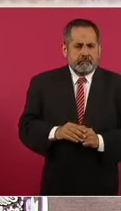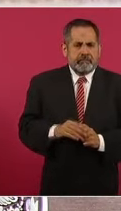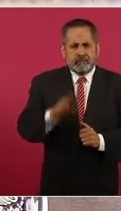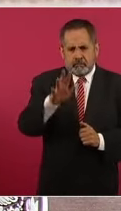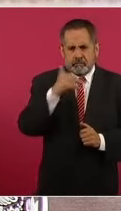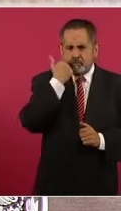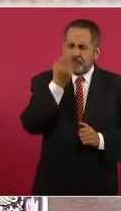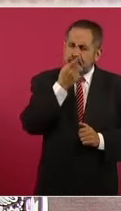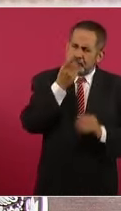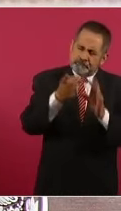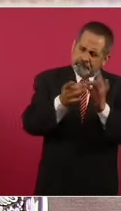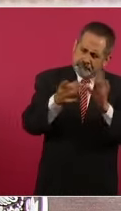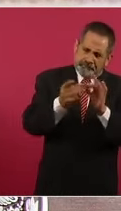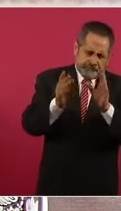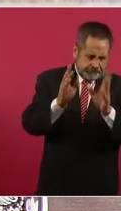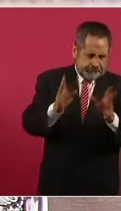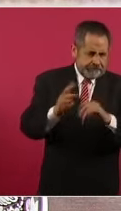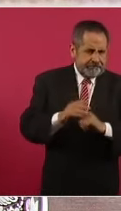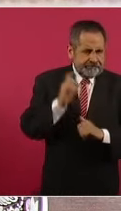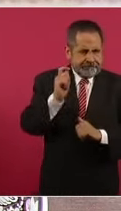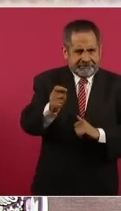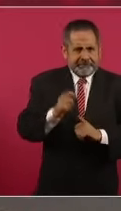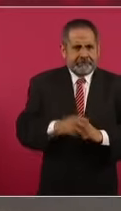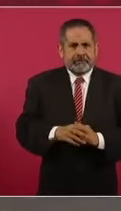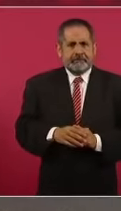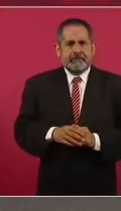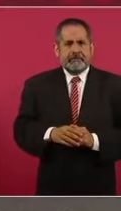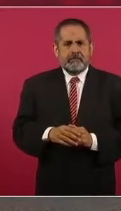Quiero comentar de que